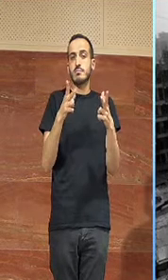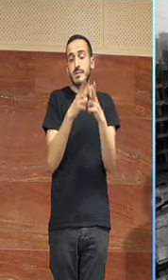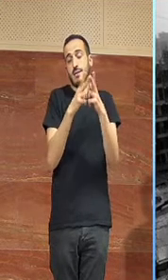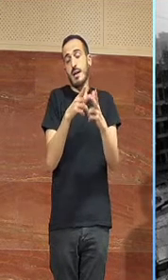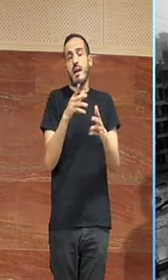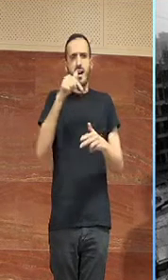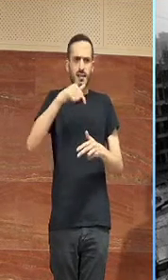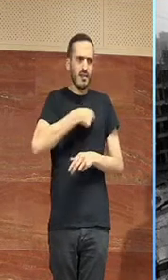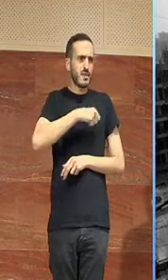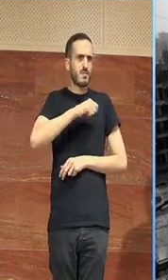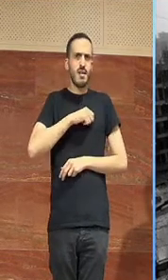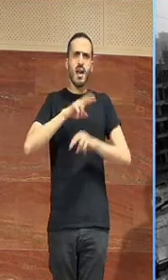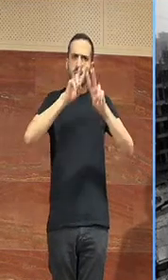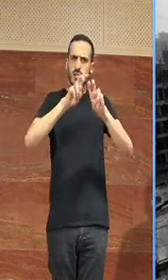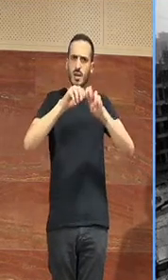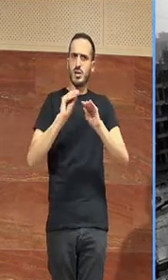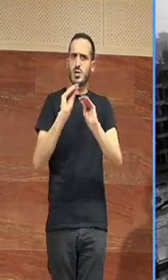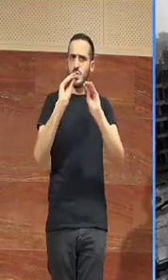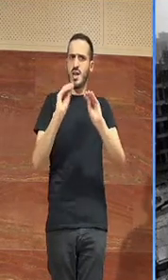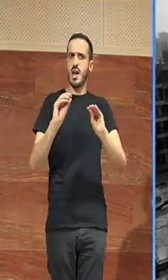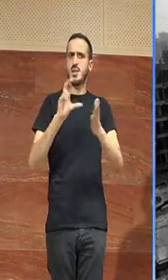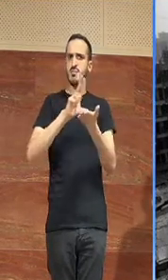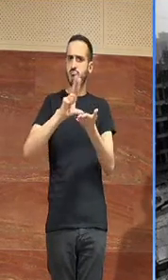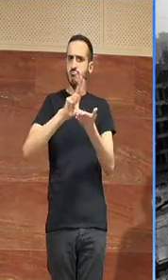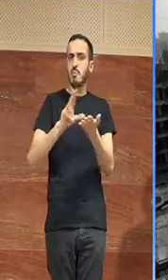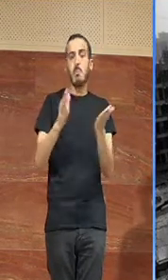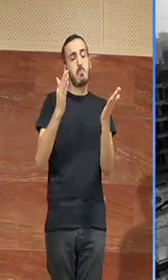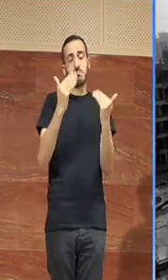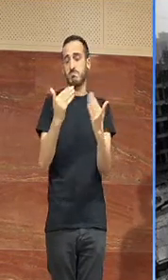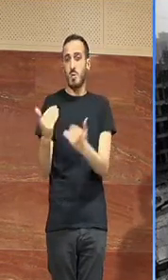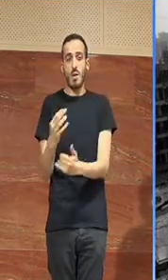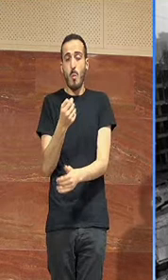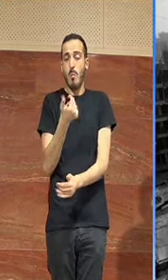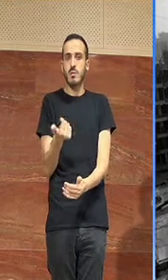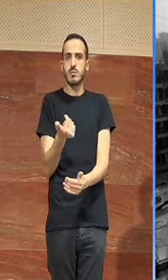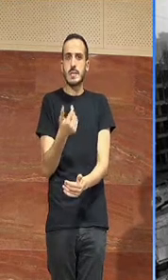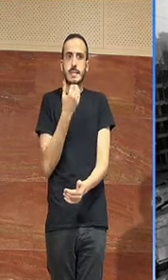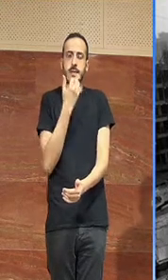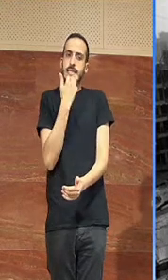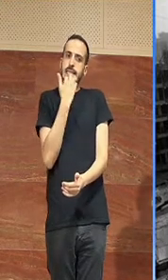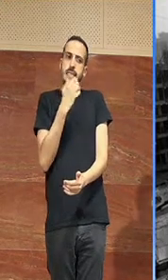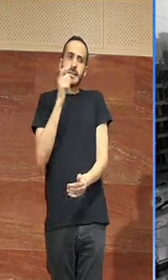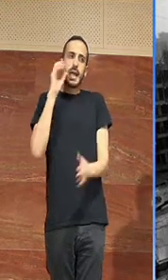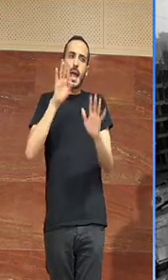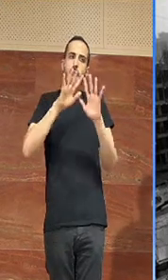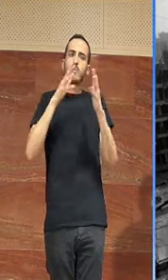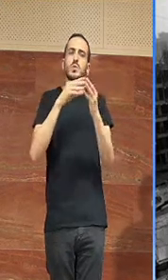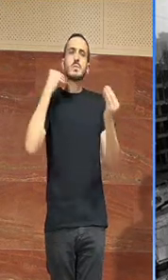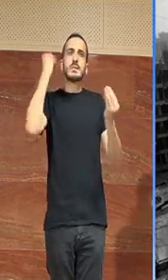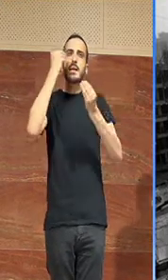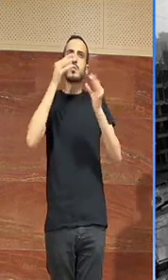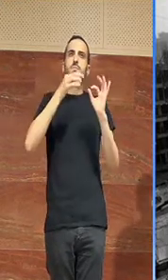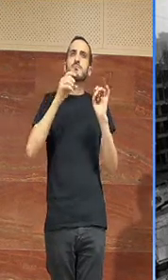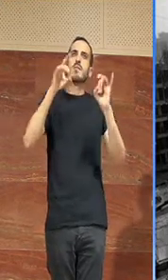en España, y que para simplificar dice que si imagináramos el mundo como una aldea de 100 habitantes,